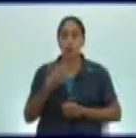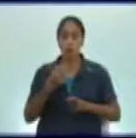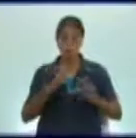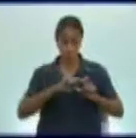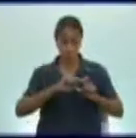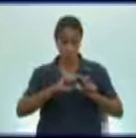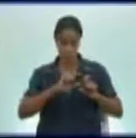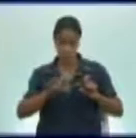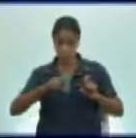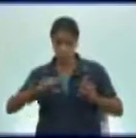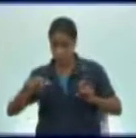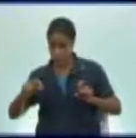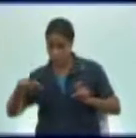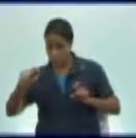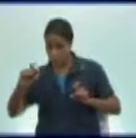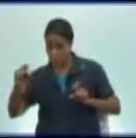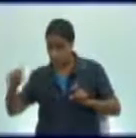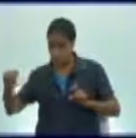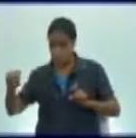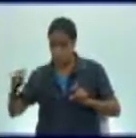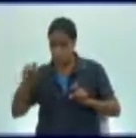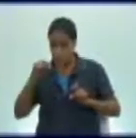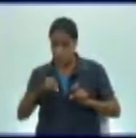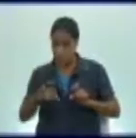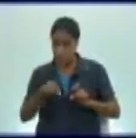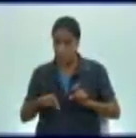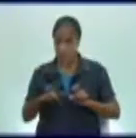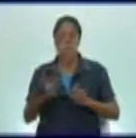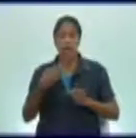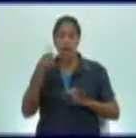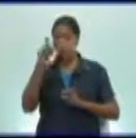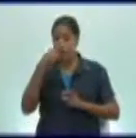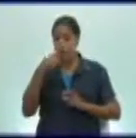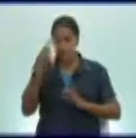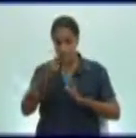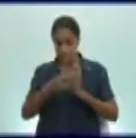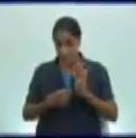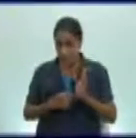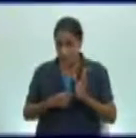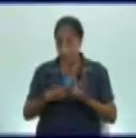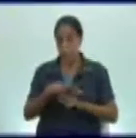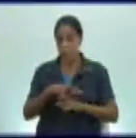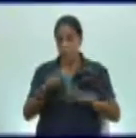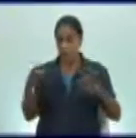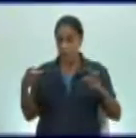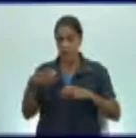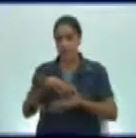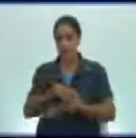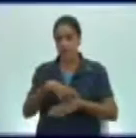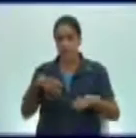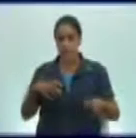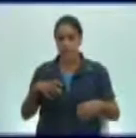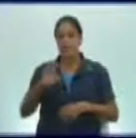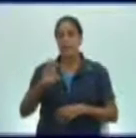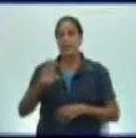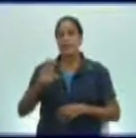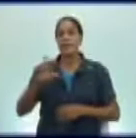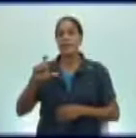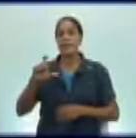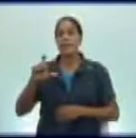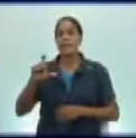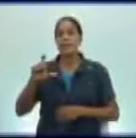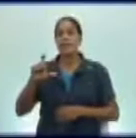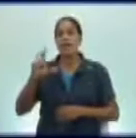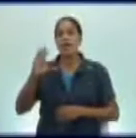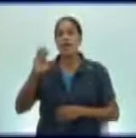nervioso está dispuesto ventralmente. Es una característica de la mayoría de los animales celomados no cordados.